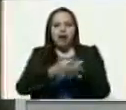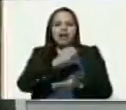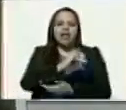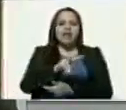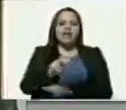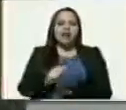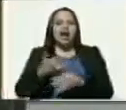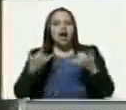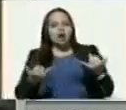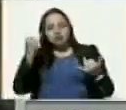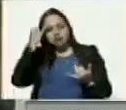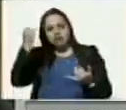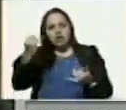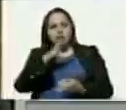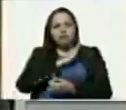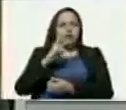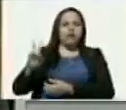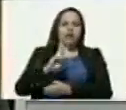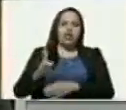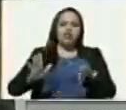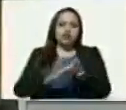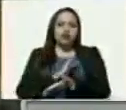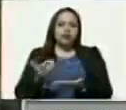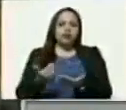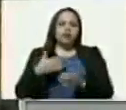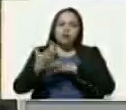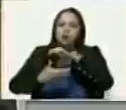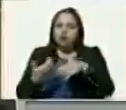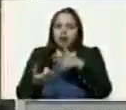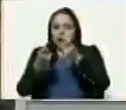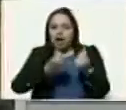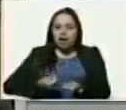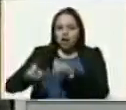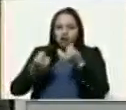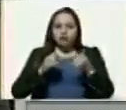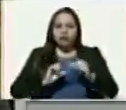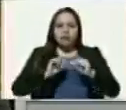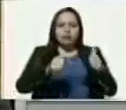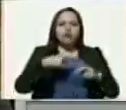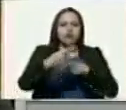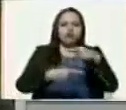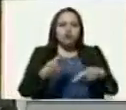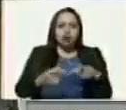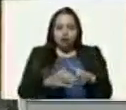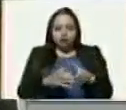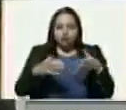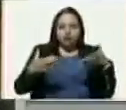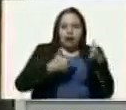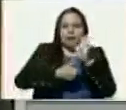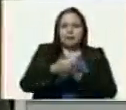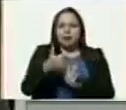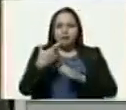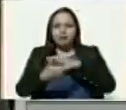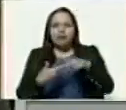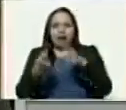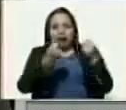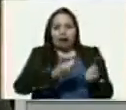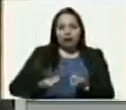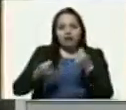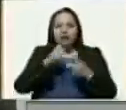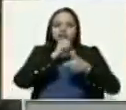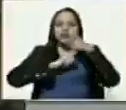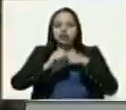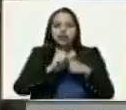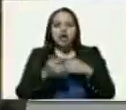venezolana, producto de todo ese ataque sistemático a la economía que generó todo un proceso inflacionario que hemos logrado